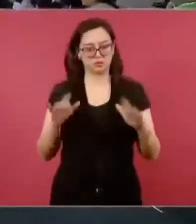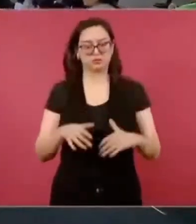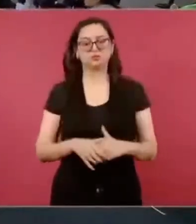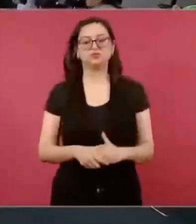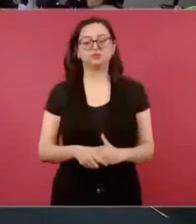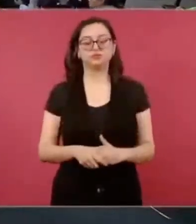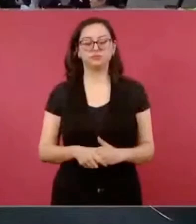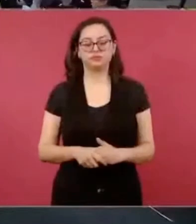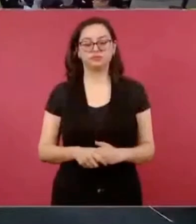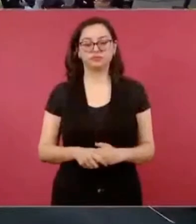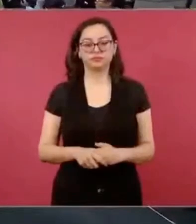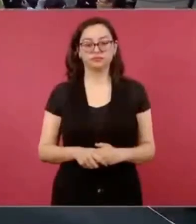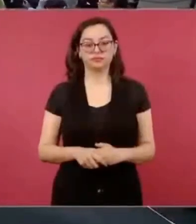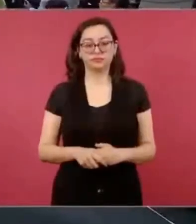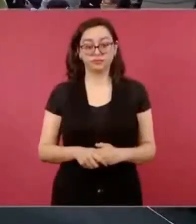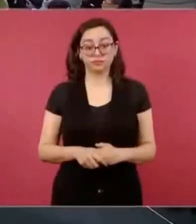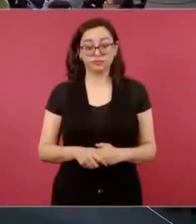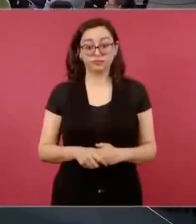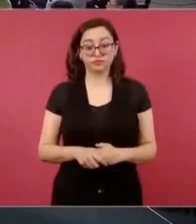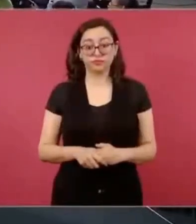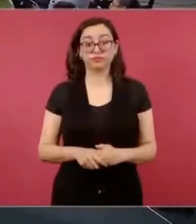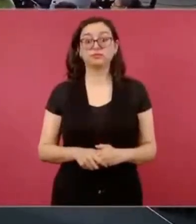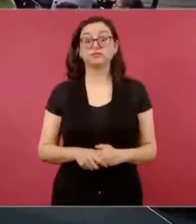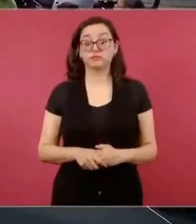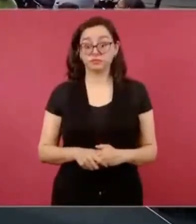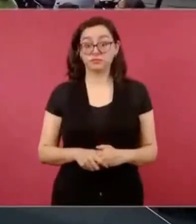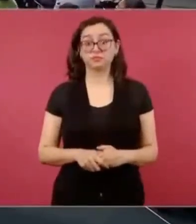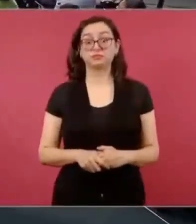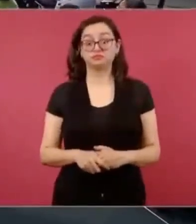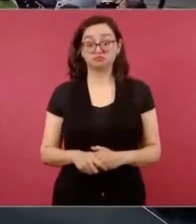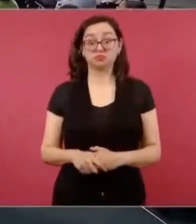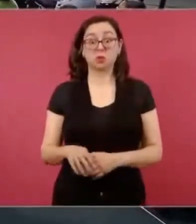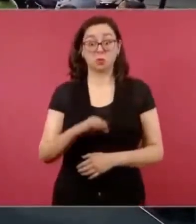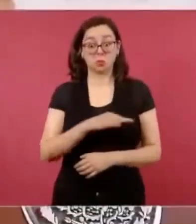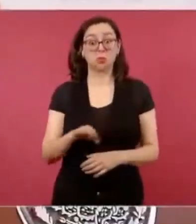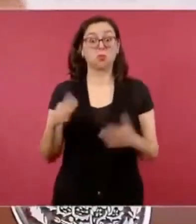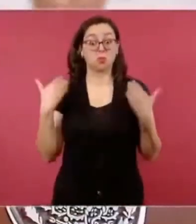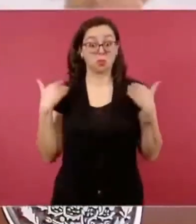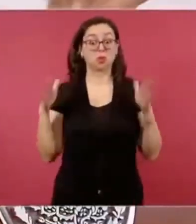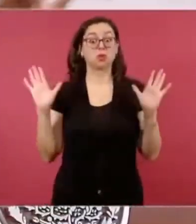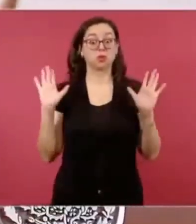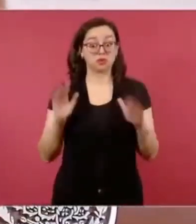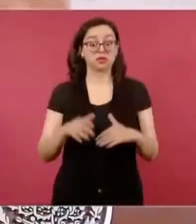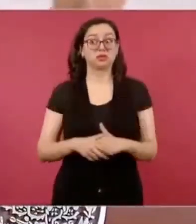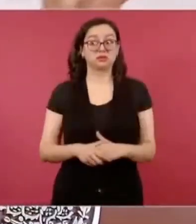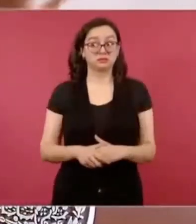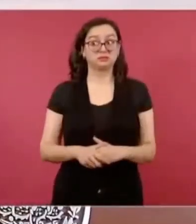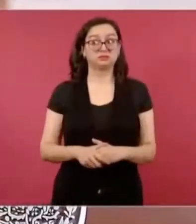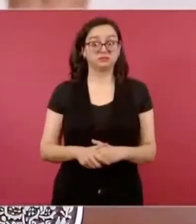¿Cree que la tumbe la Corte? Son capaces de todo. Son capaces de todo. O sea,